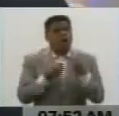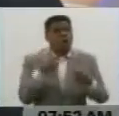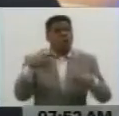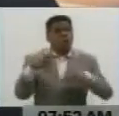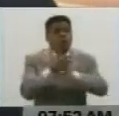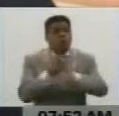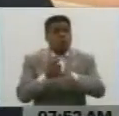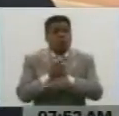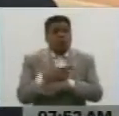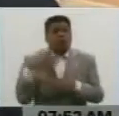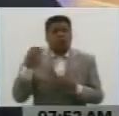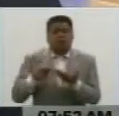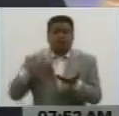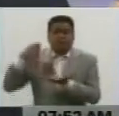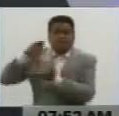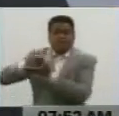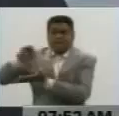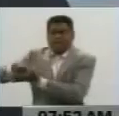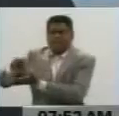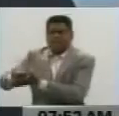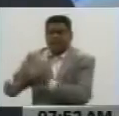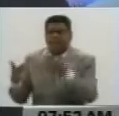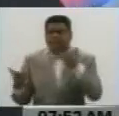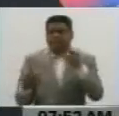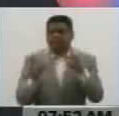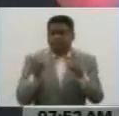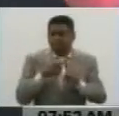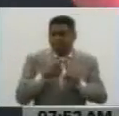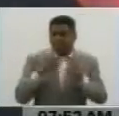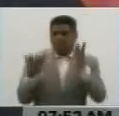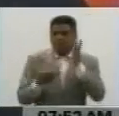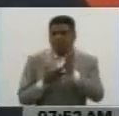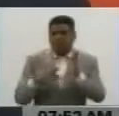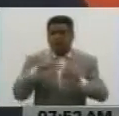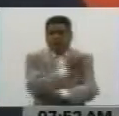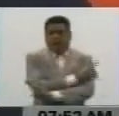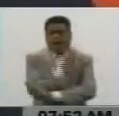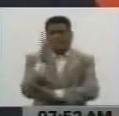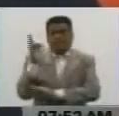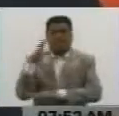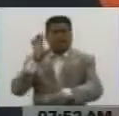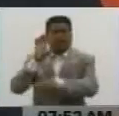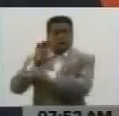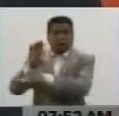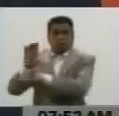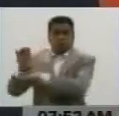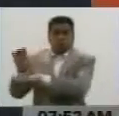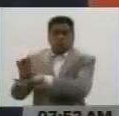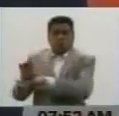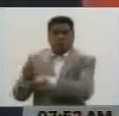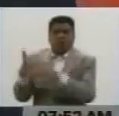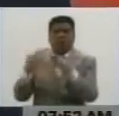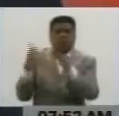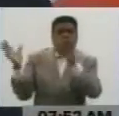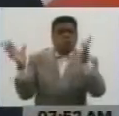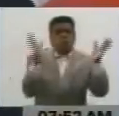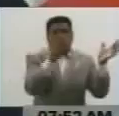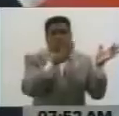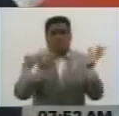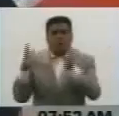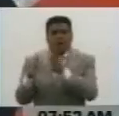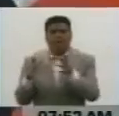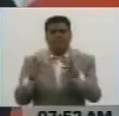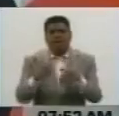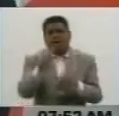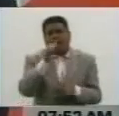inversión en tecnologías ambientales o en tecnologías que protegen el medio ambiente, las aguas y los suelos.